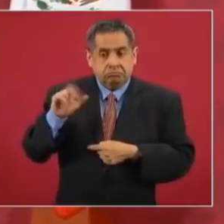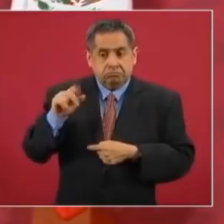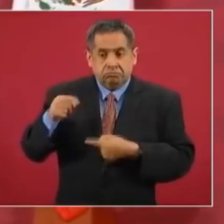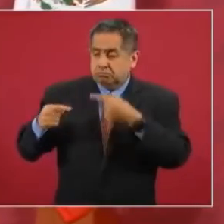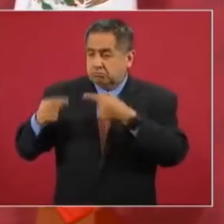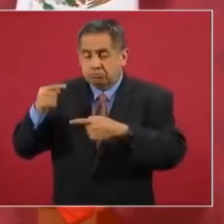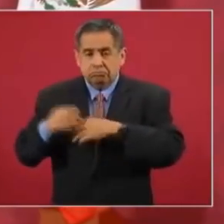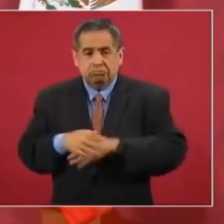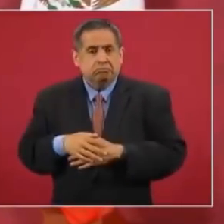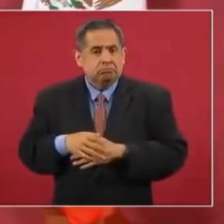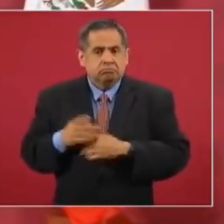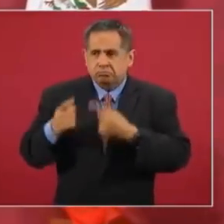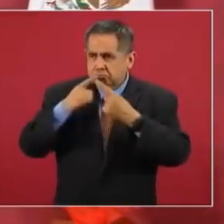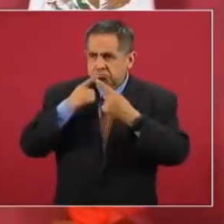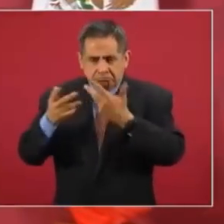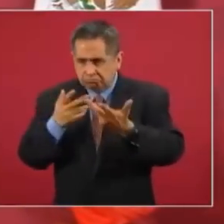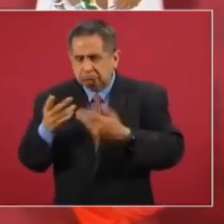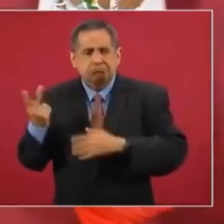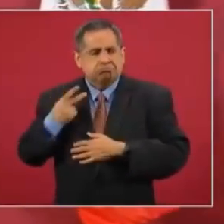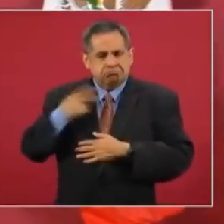y nos pusimos de acuerdo. A ver,